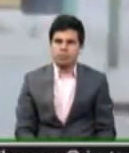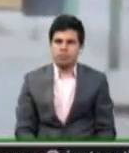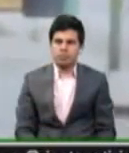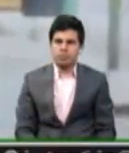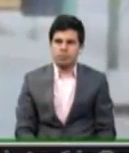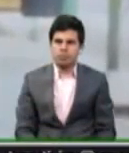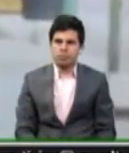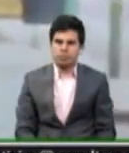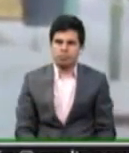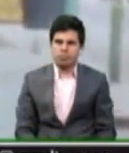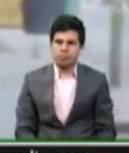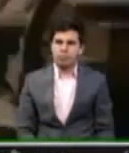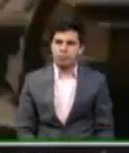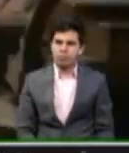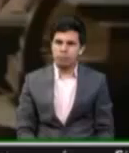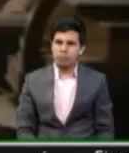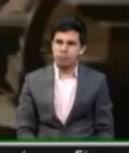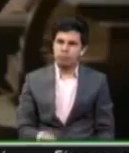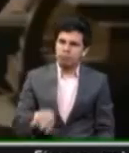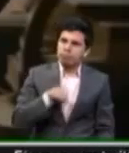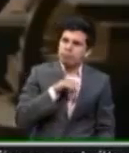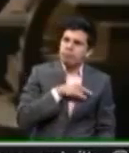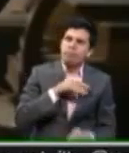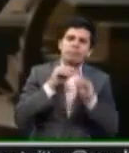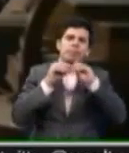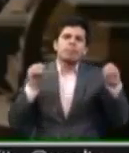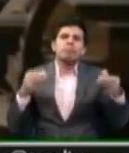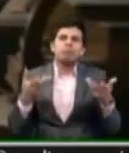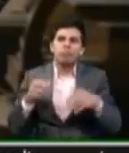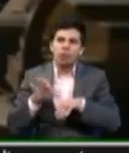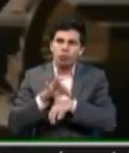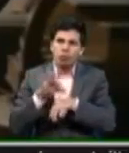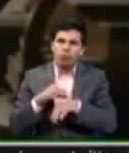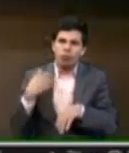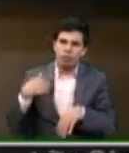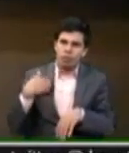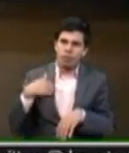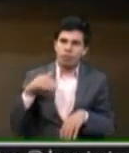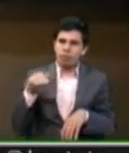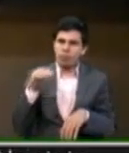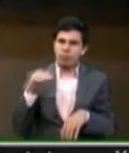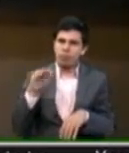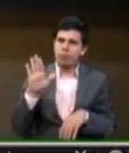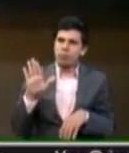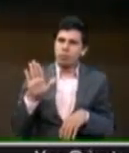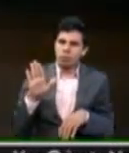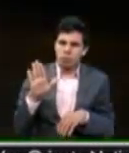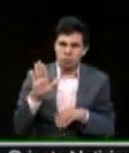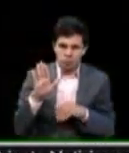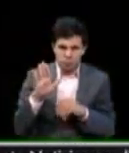Los responsables de este emotivo y creativo anuncio son la Fundación Argentina de Trasplante Hepático.